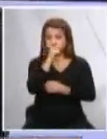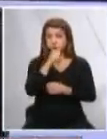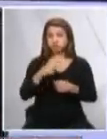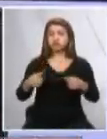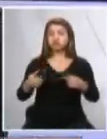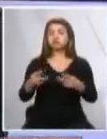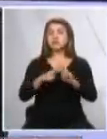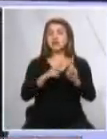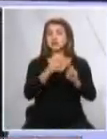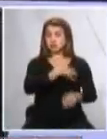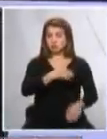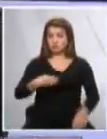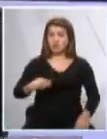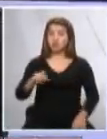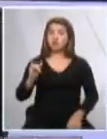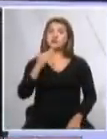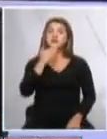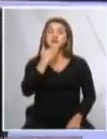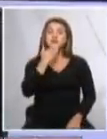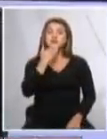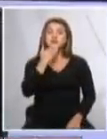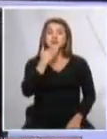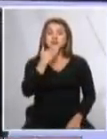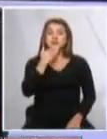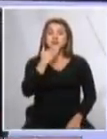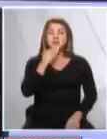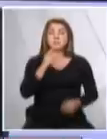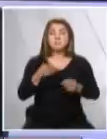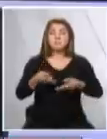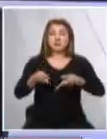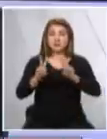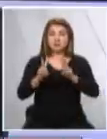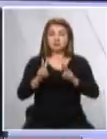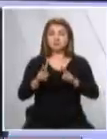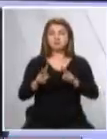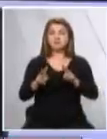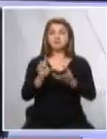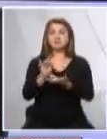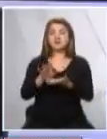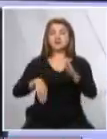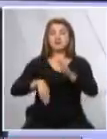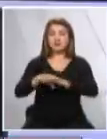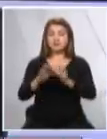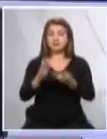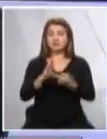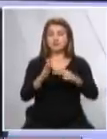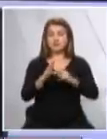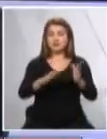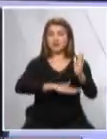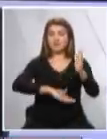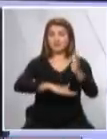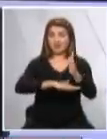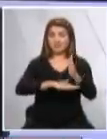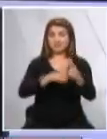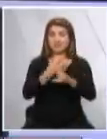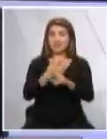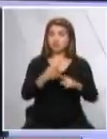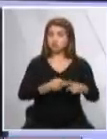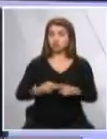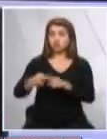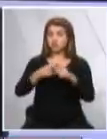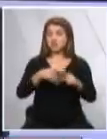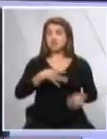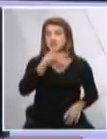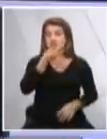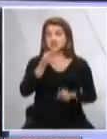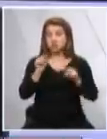el gobierno, y además la permite eliminar los conflictos de base de la sociedad. El conflicto de base que hoy día se estableció,